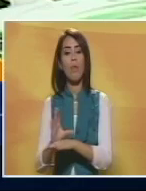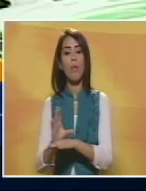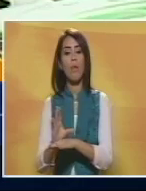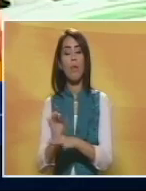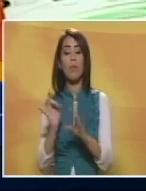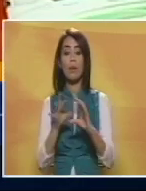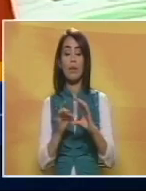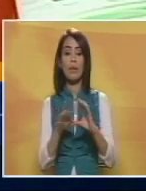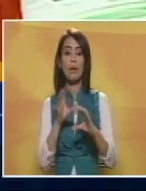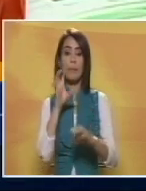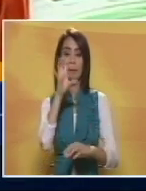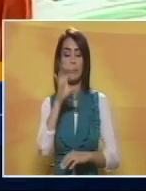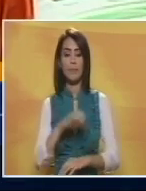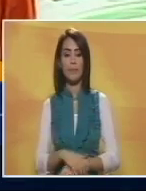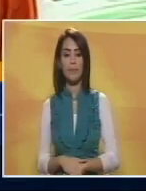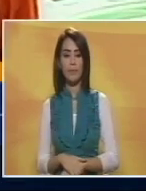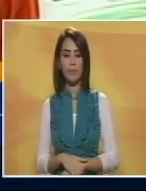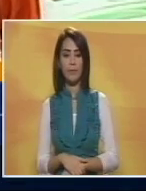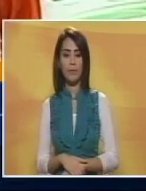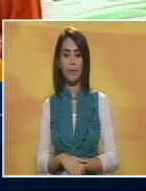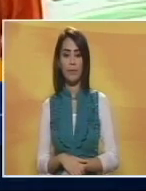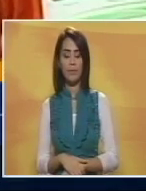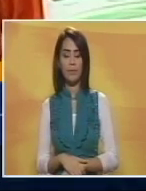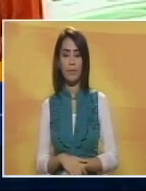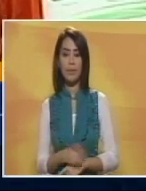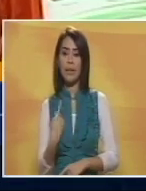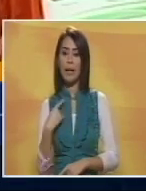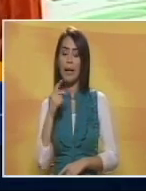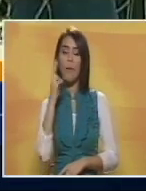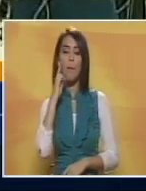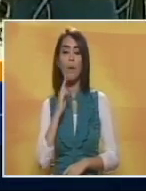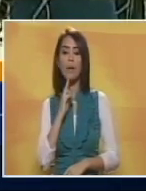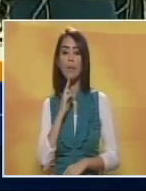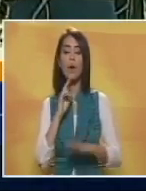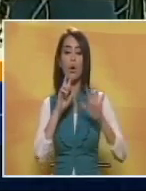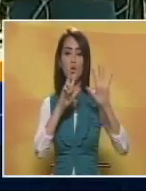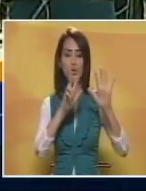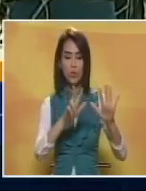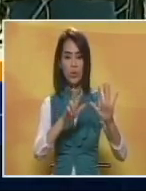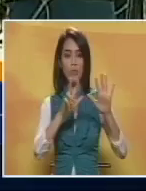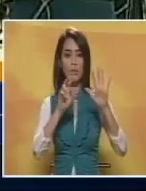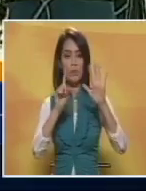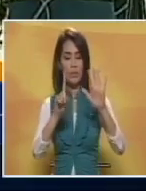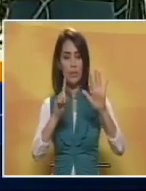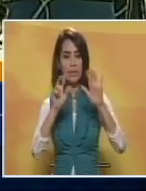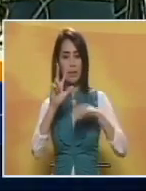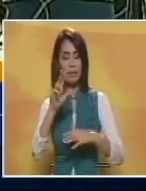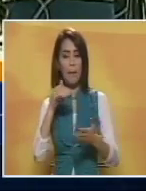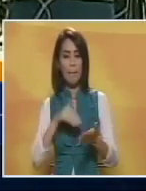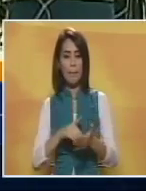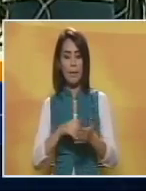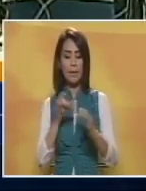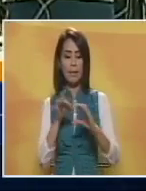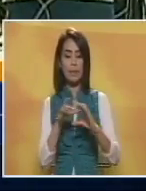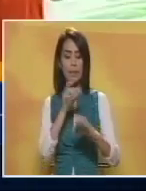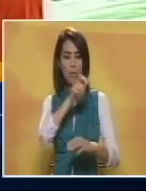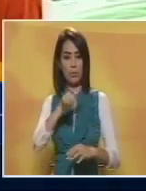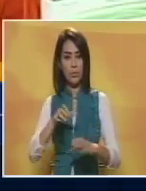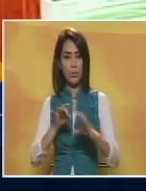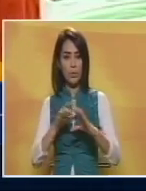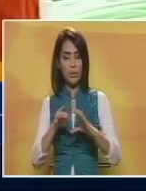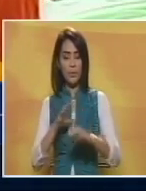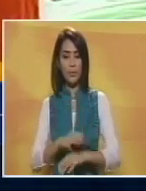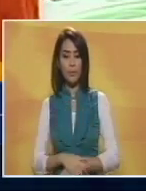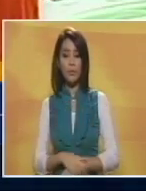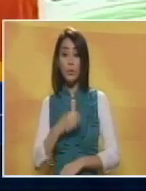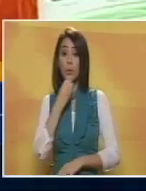patria. En el estado Bolívar tenemos 863.000 carnetizados con el carnet de la patria.